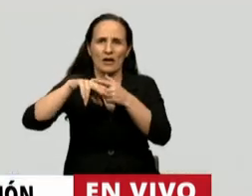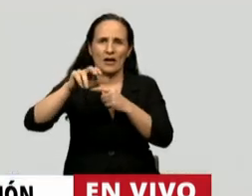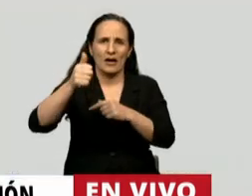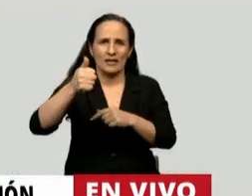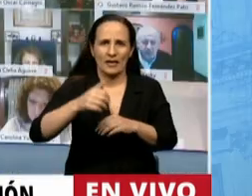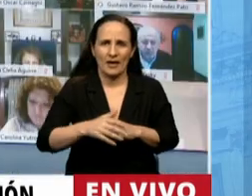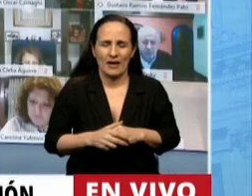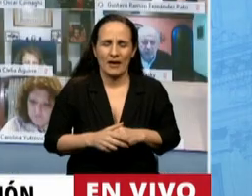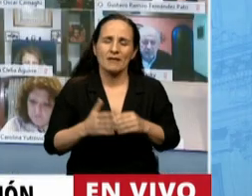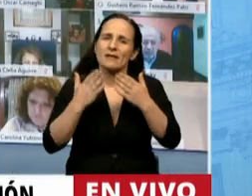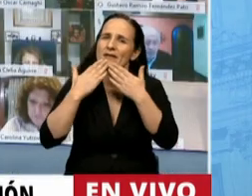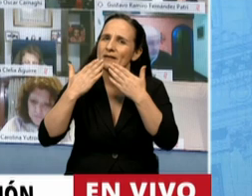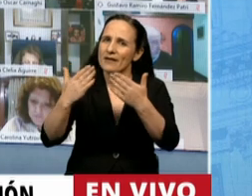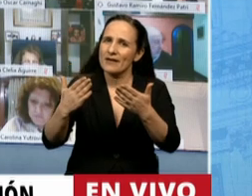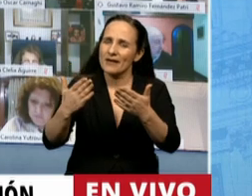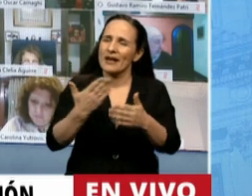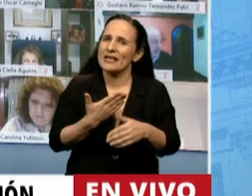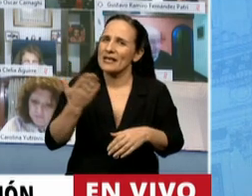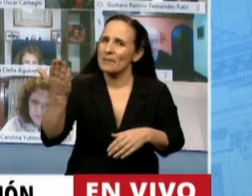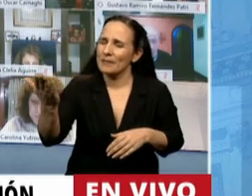ocaña Gracias